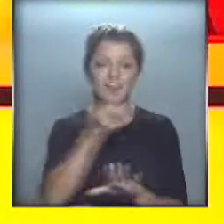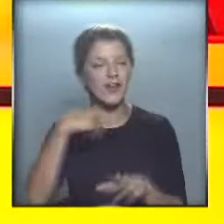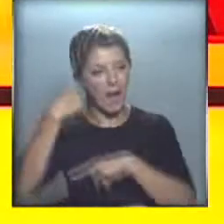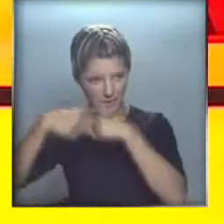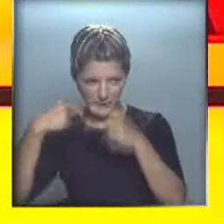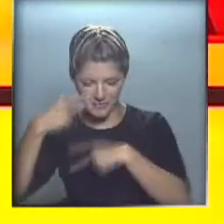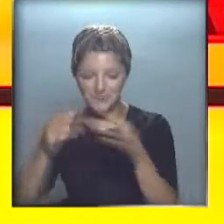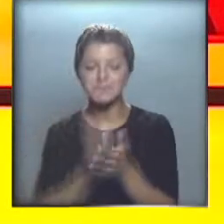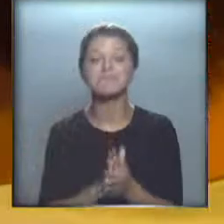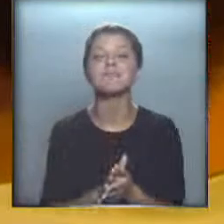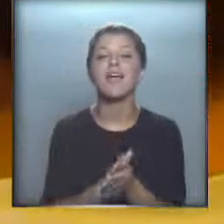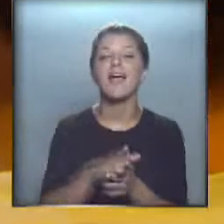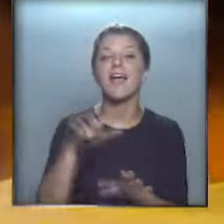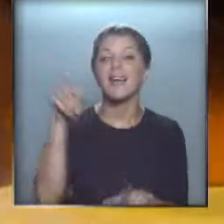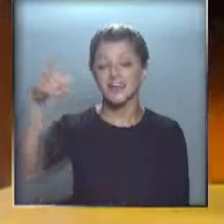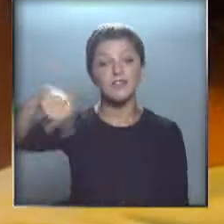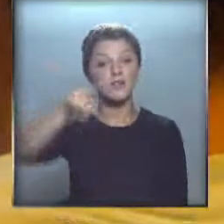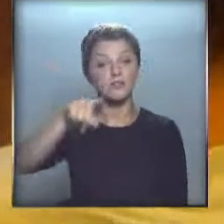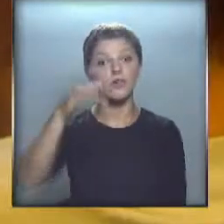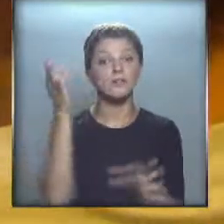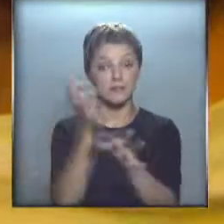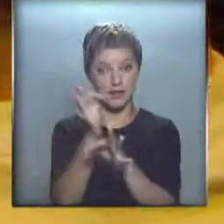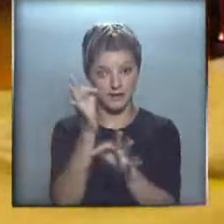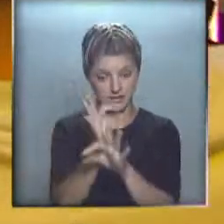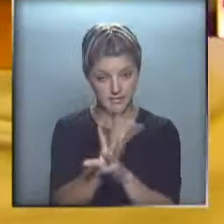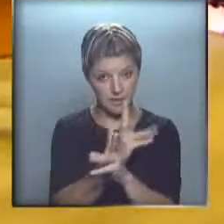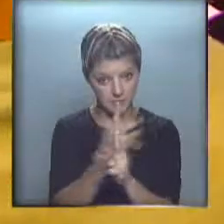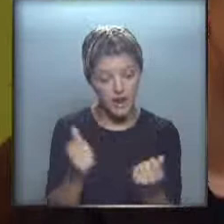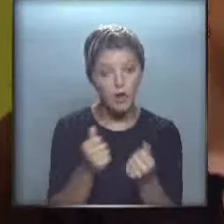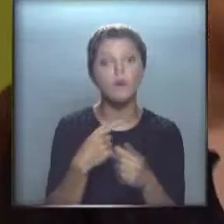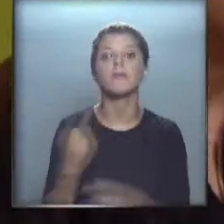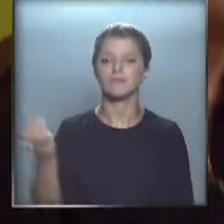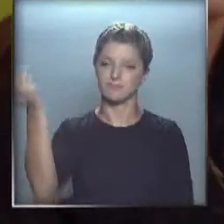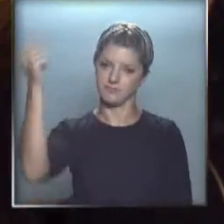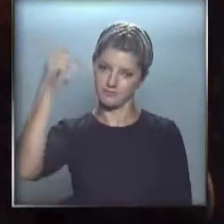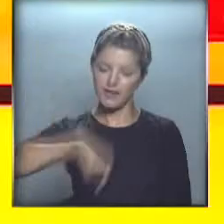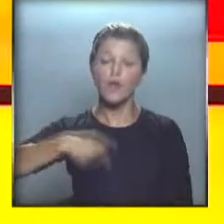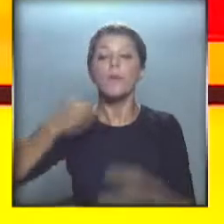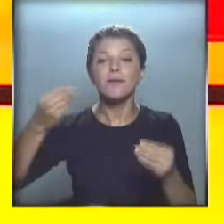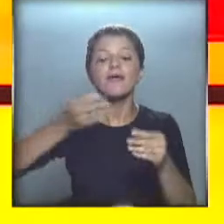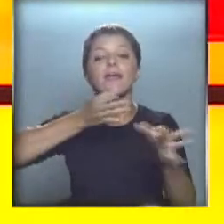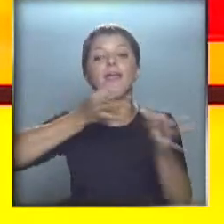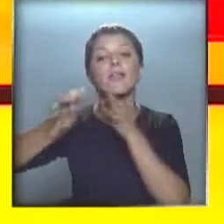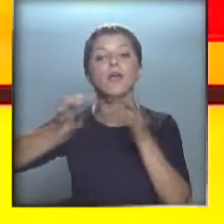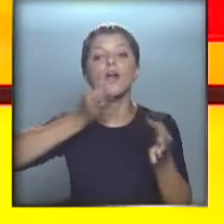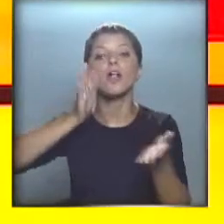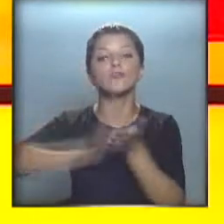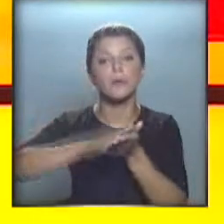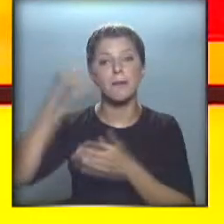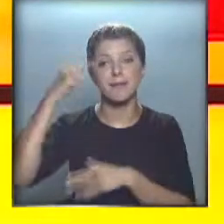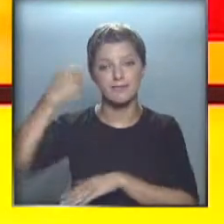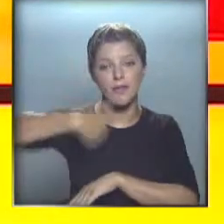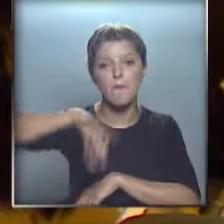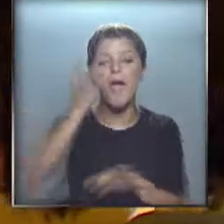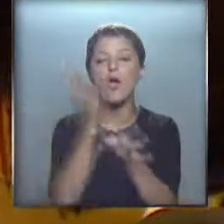A ver, bueno. Los chicos, si bien terminaron las clases, se la jugaron y vinieron. Exacto. ¿Por qué? Porque quieren charlar de cómo quieren que sea su escuela